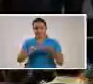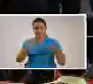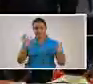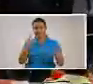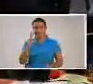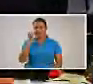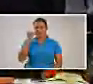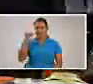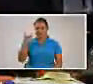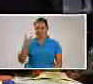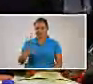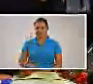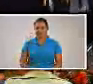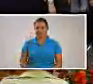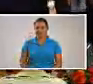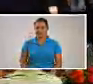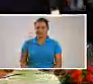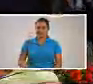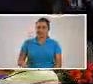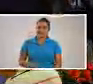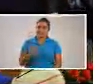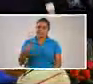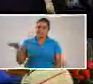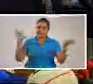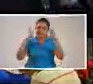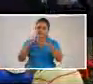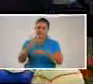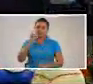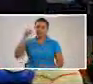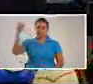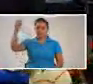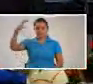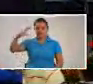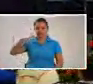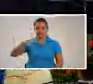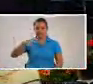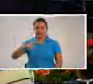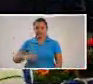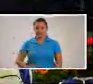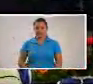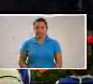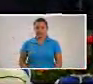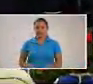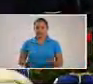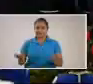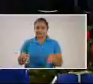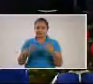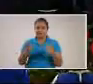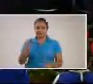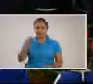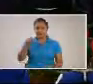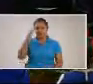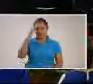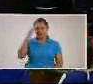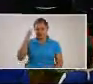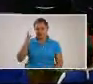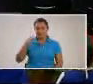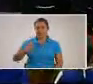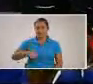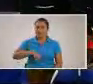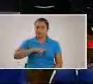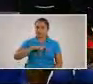Dios. Buenas noches, hermano, que Dios le bendiga. Como usted sabrá, nuestro